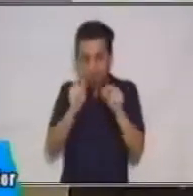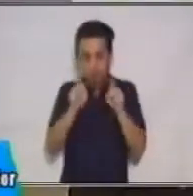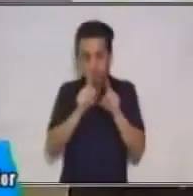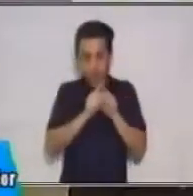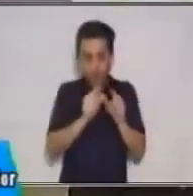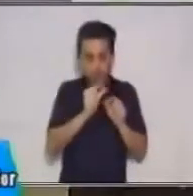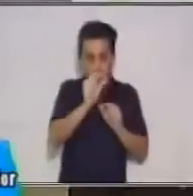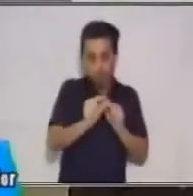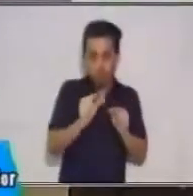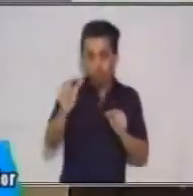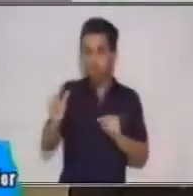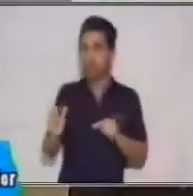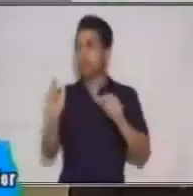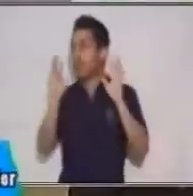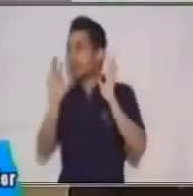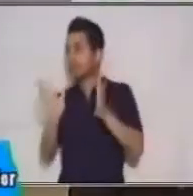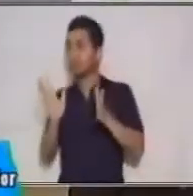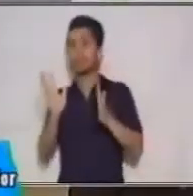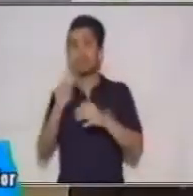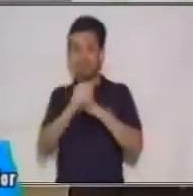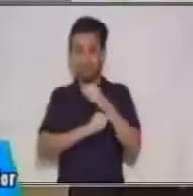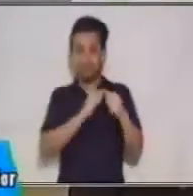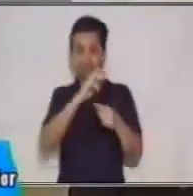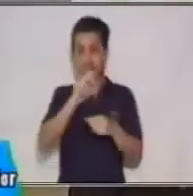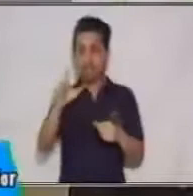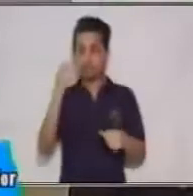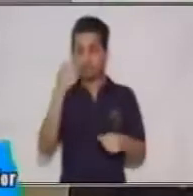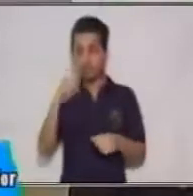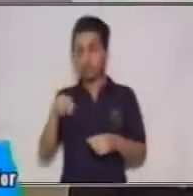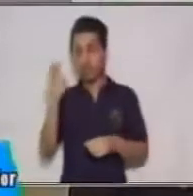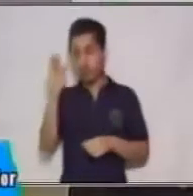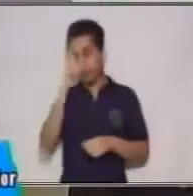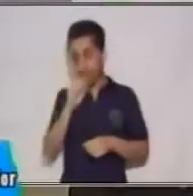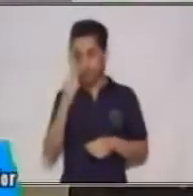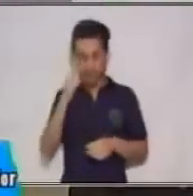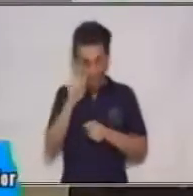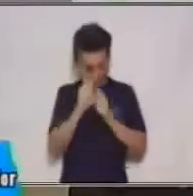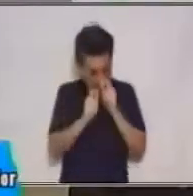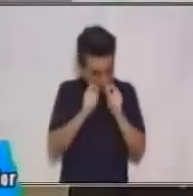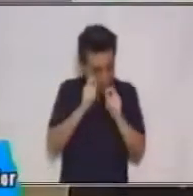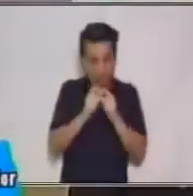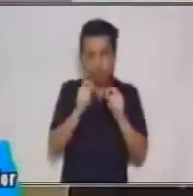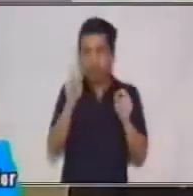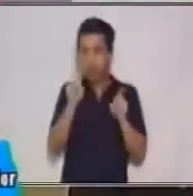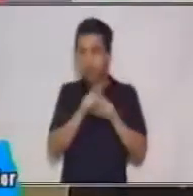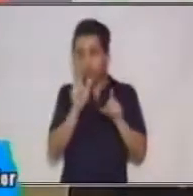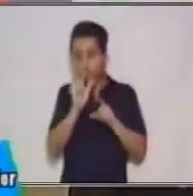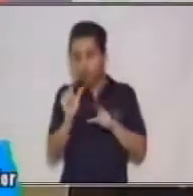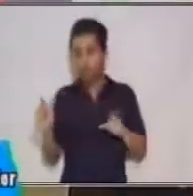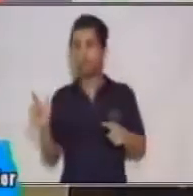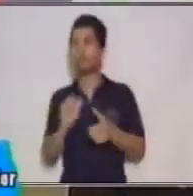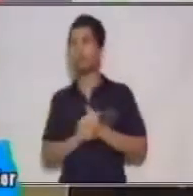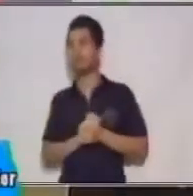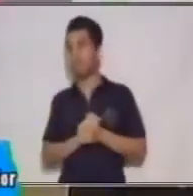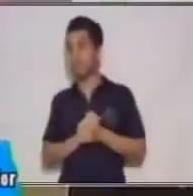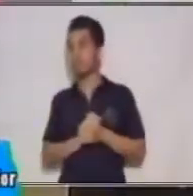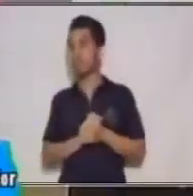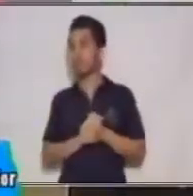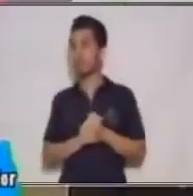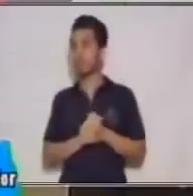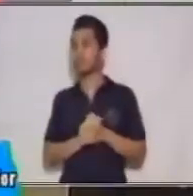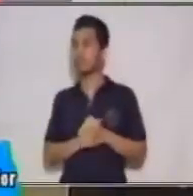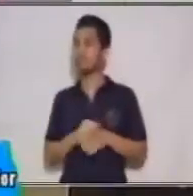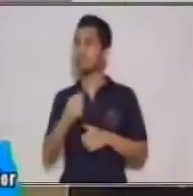Así son las fracciones, tienes que tratar de que se dividan exactamente iguales. Ahora veamos acá, ya que